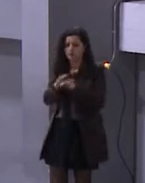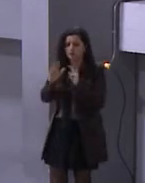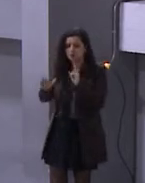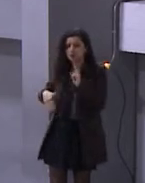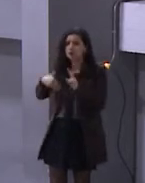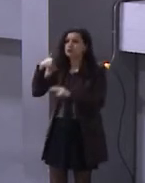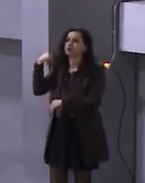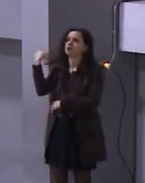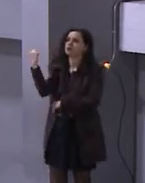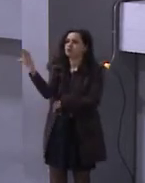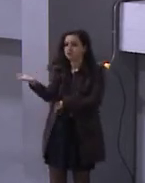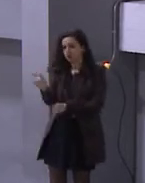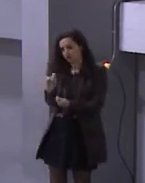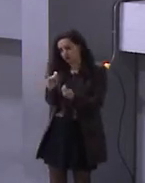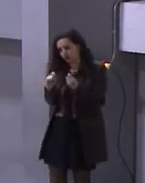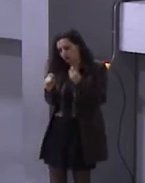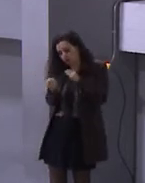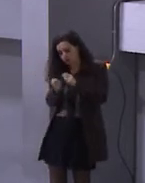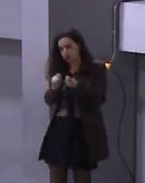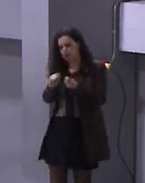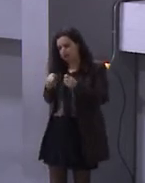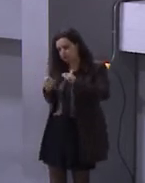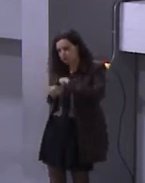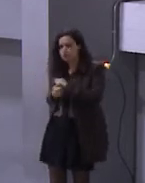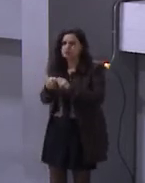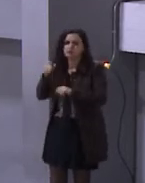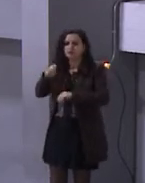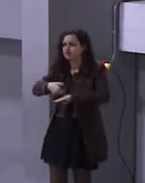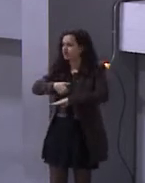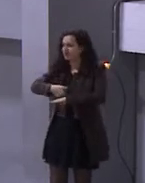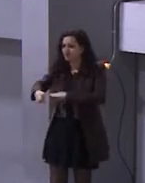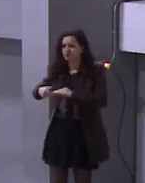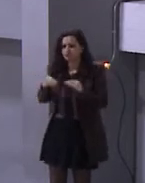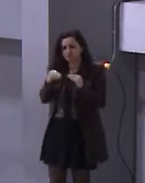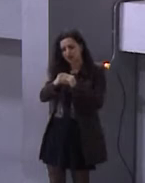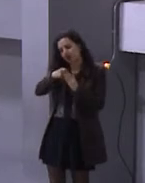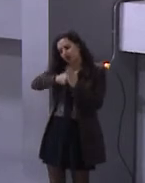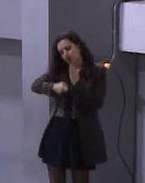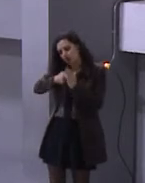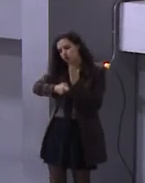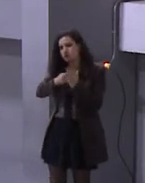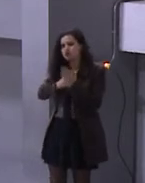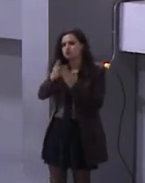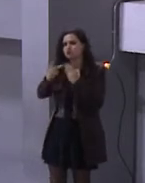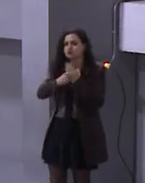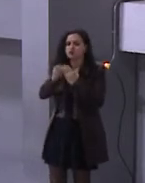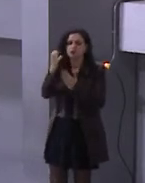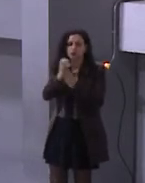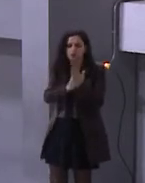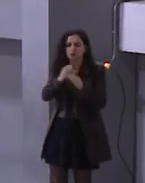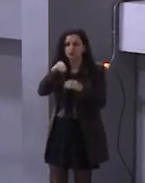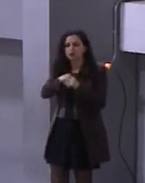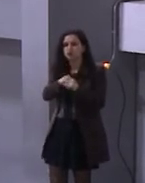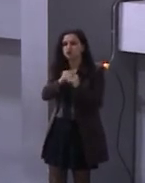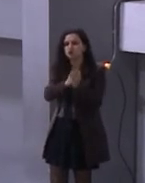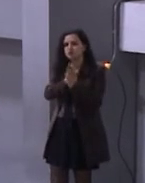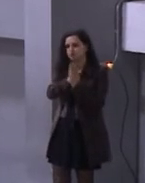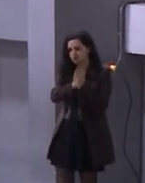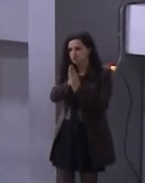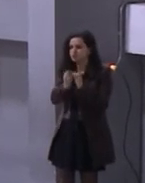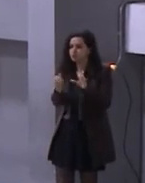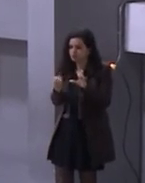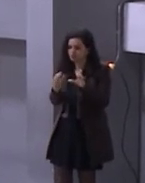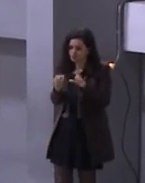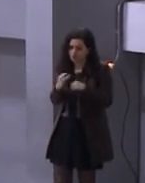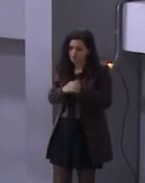de reformas que provocaban que hubiera ajustes a los proyectos curriculares de los programas de